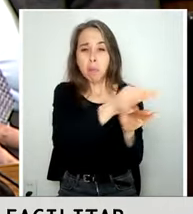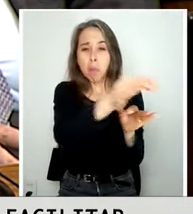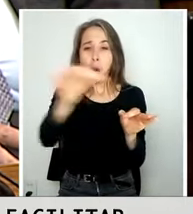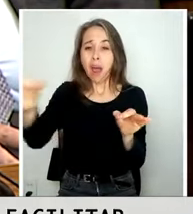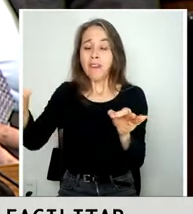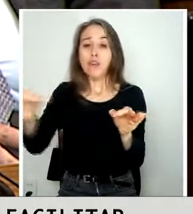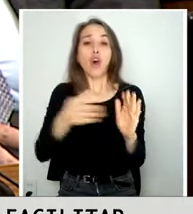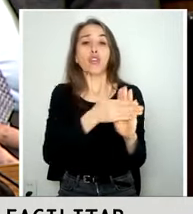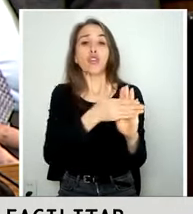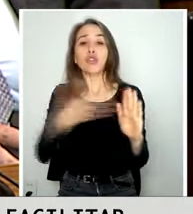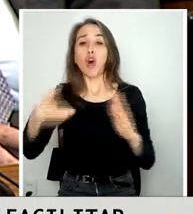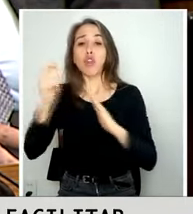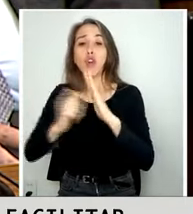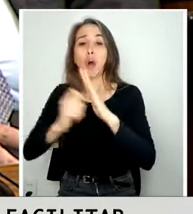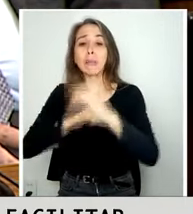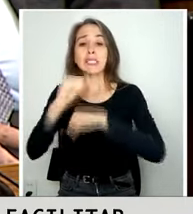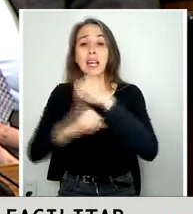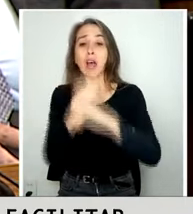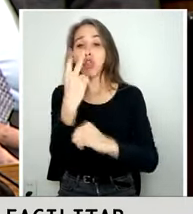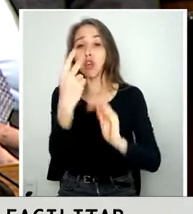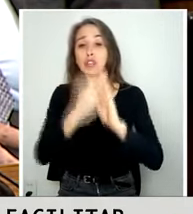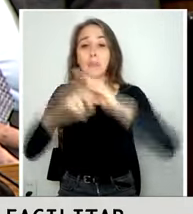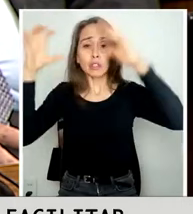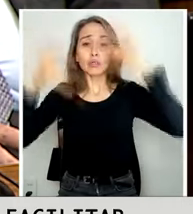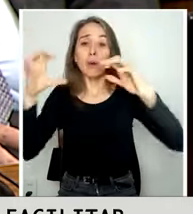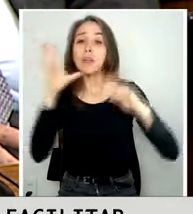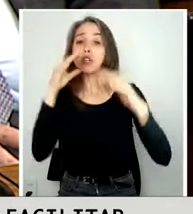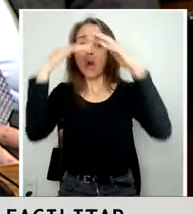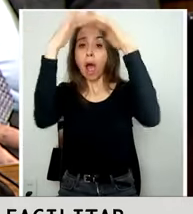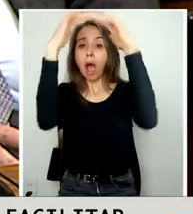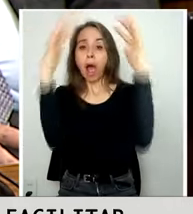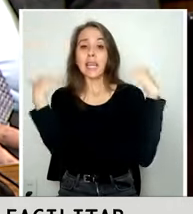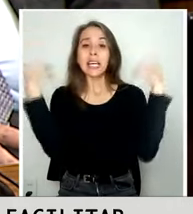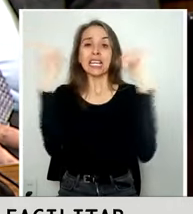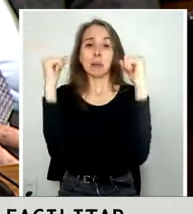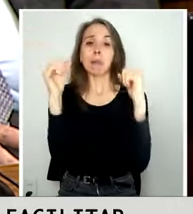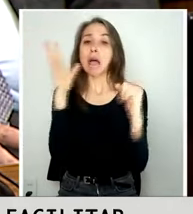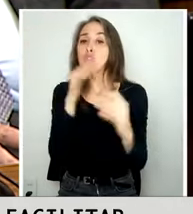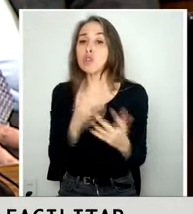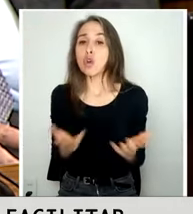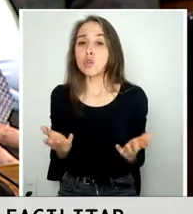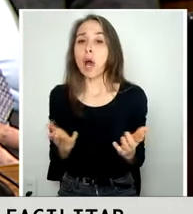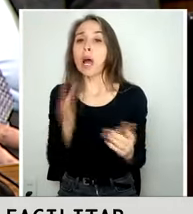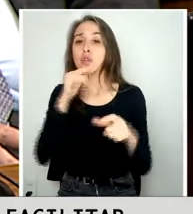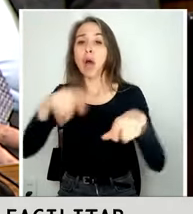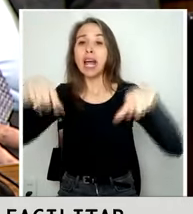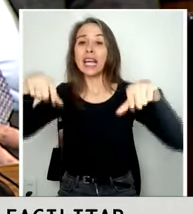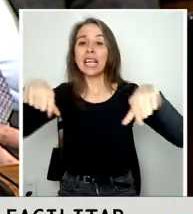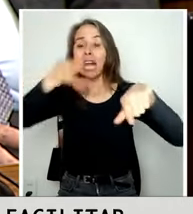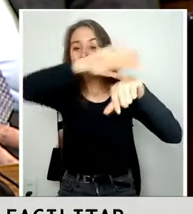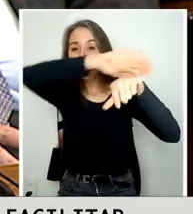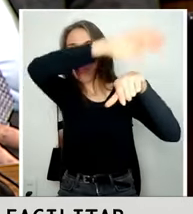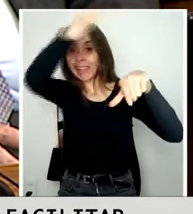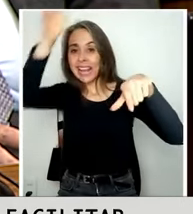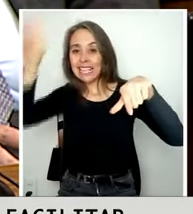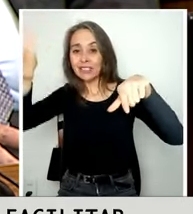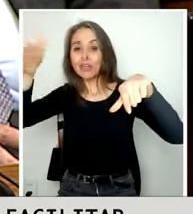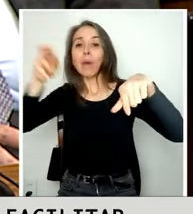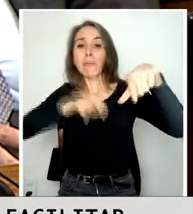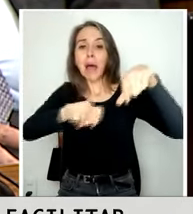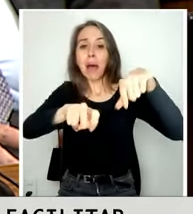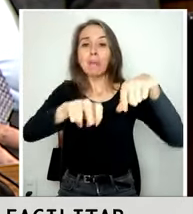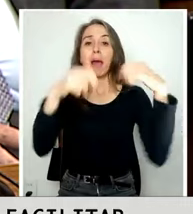y no hay un gimnasio en condiciones y tampoco hay canchas en condiciones para que los chicos puedan hacer deporte